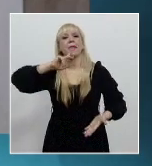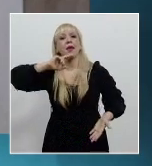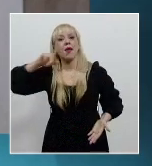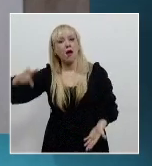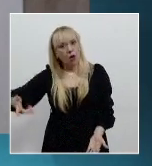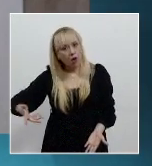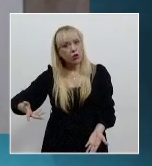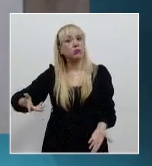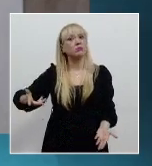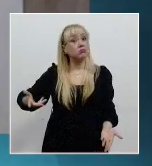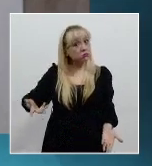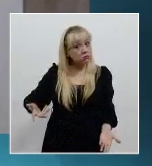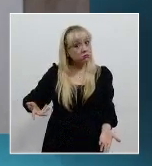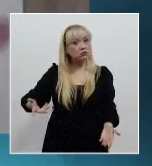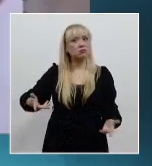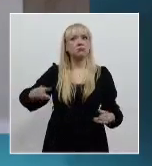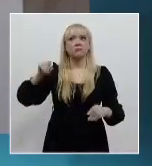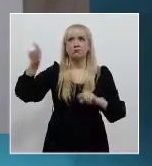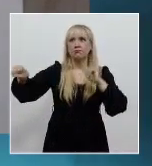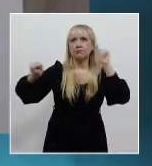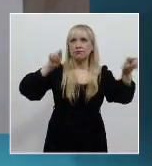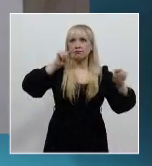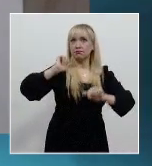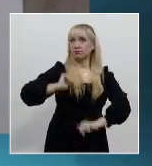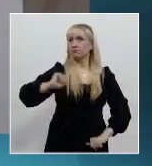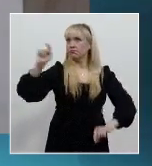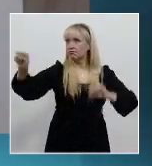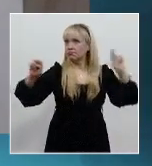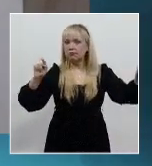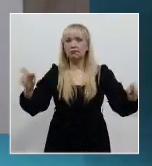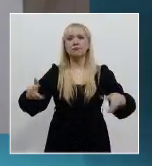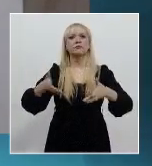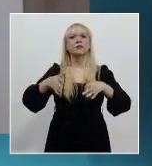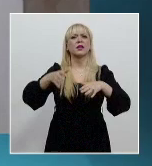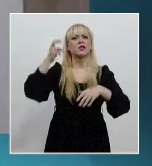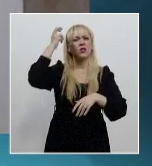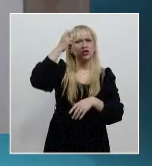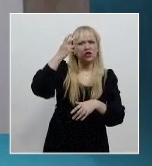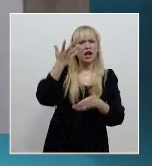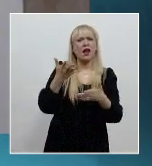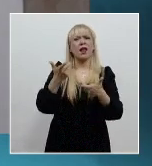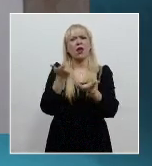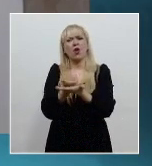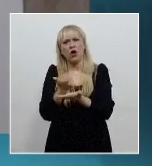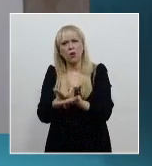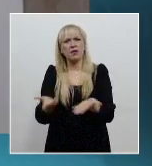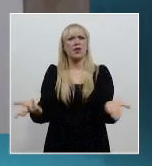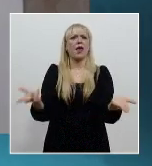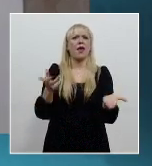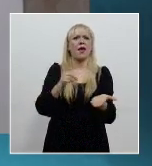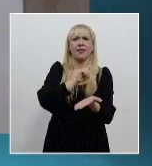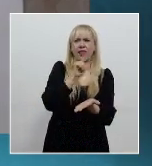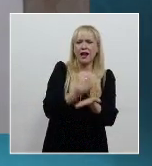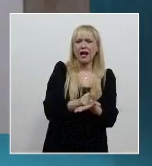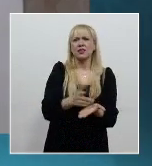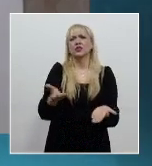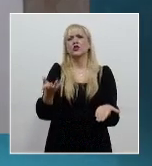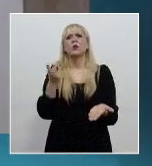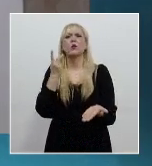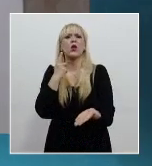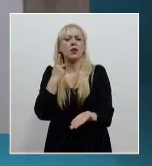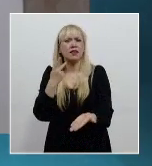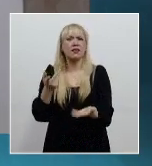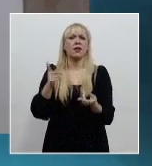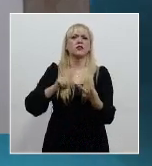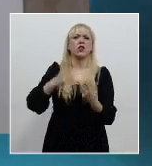que implementadas desde diferentes facultades, comunicación, trabajo social, economía, por supuesto derecho, ciencias